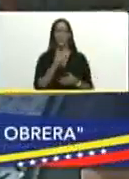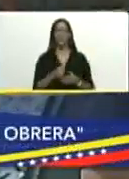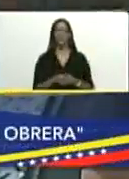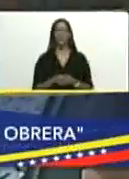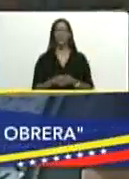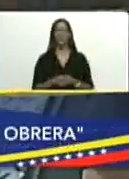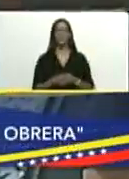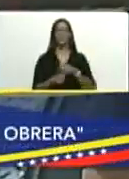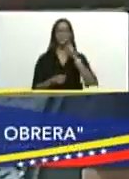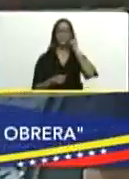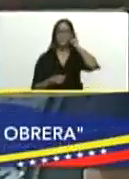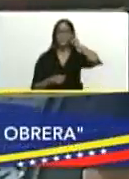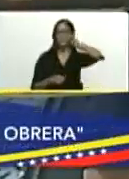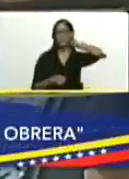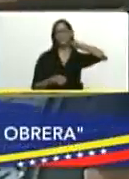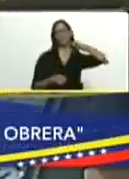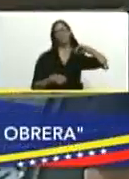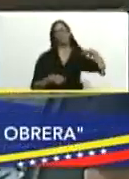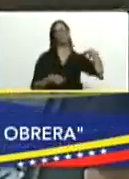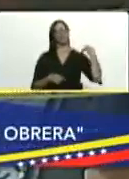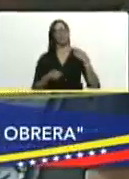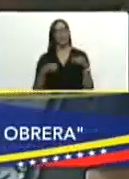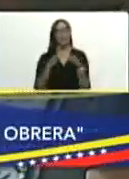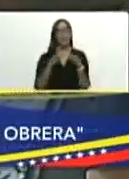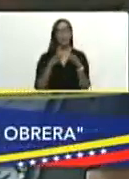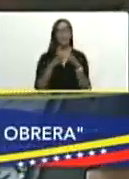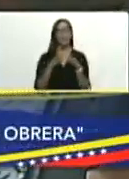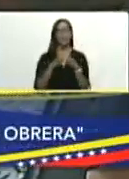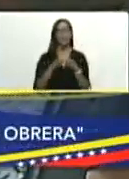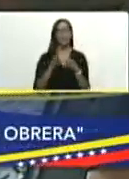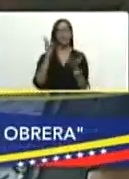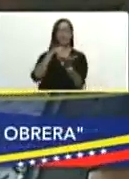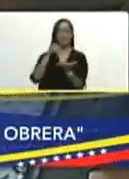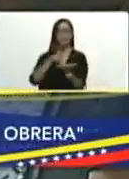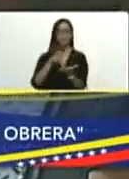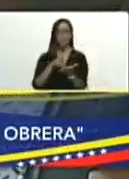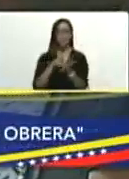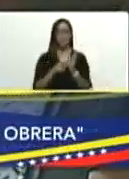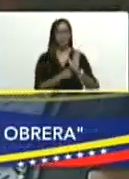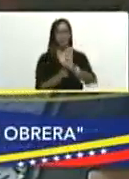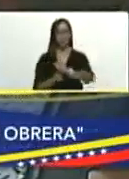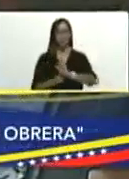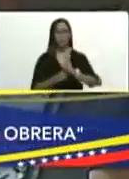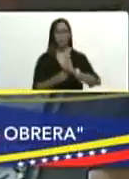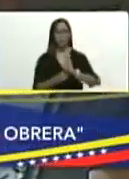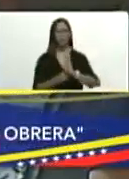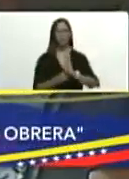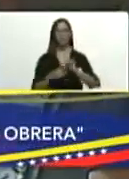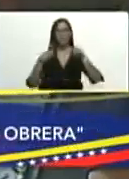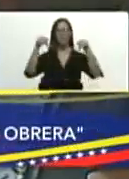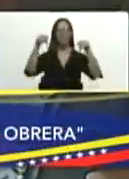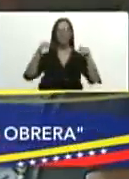la los compañeros han venido demostrando que aquí se